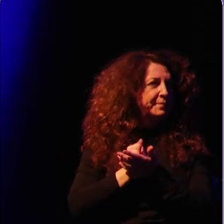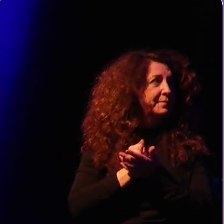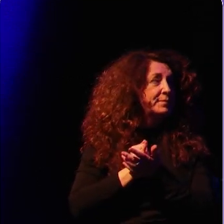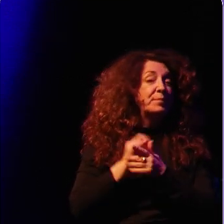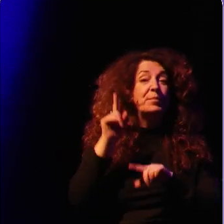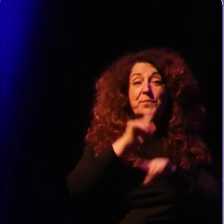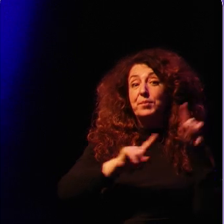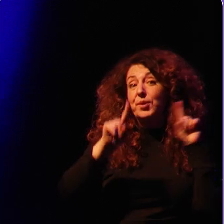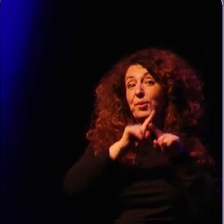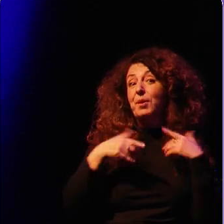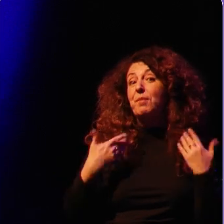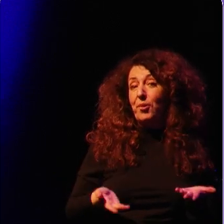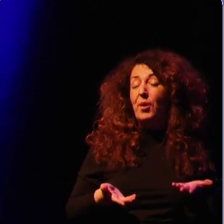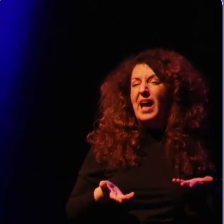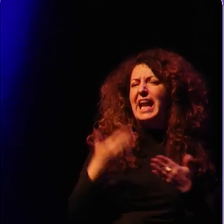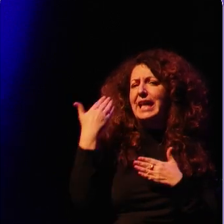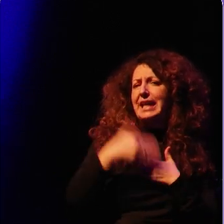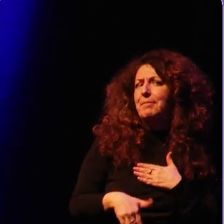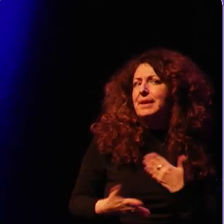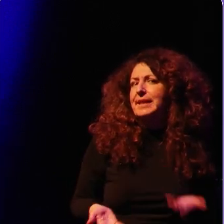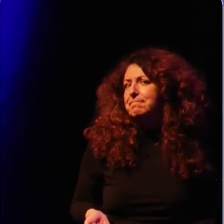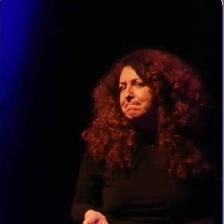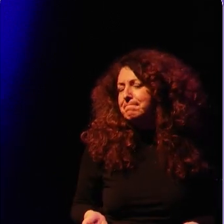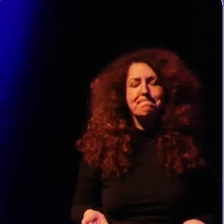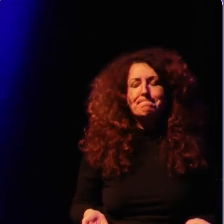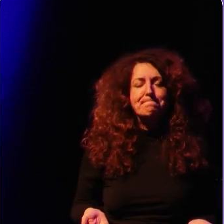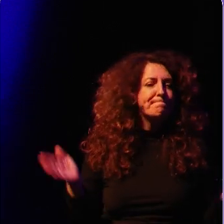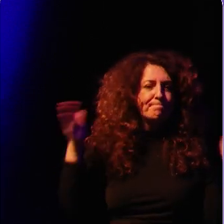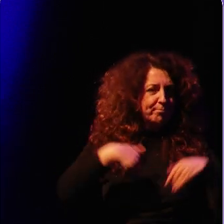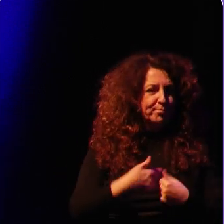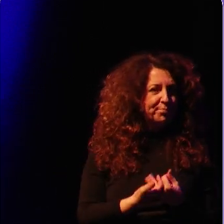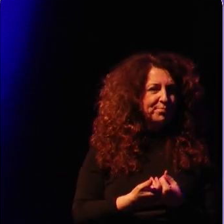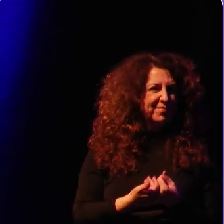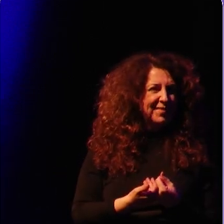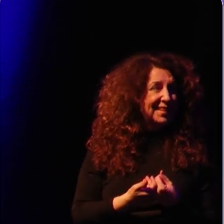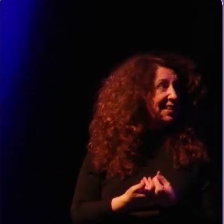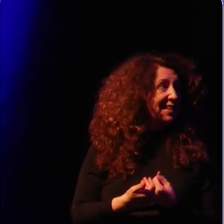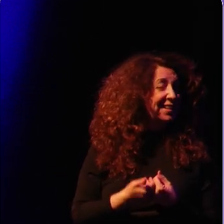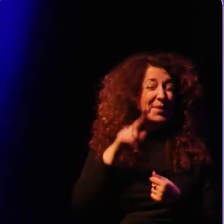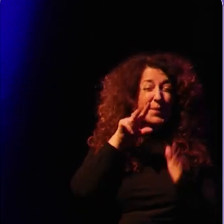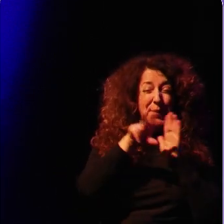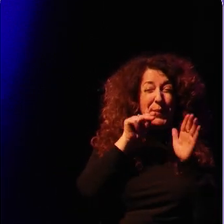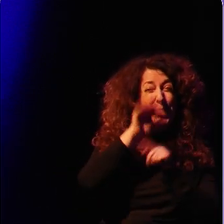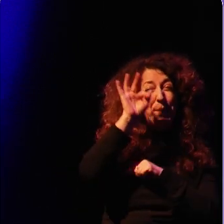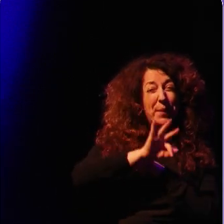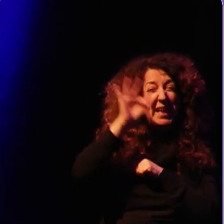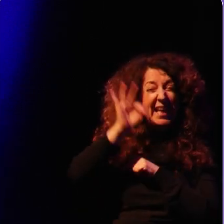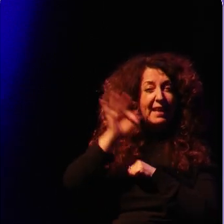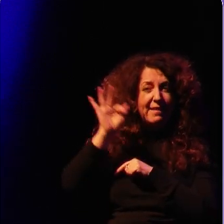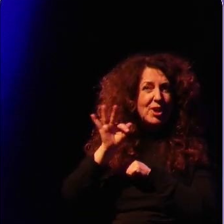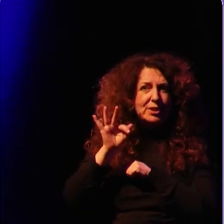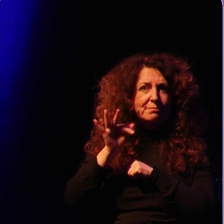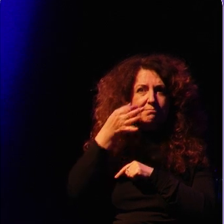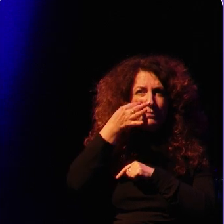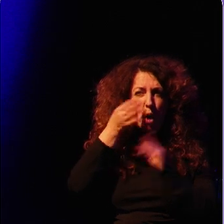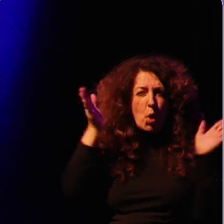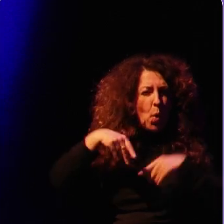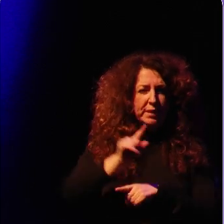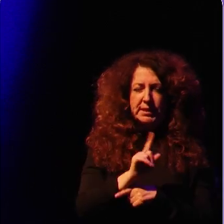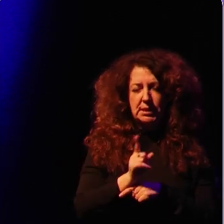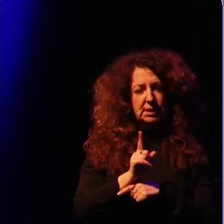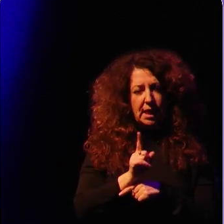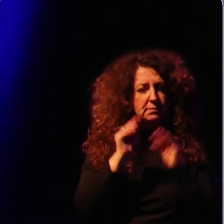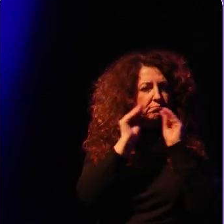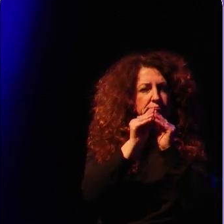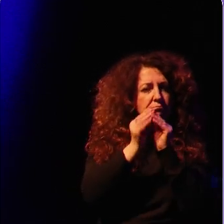de esto es que dices, ¿cuál es el límite? Ninguno. Ninguno de estos vídeos que habéis visto existen.